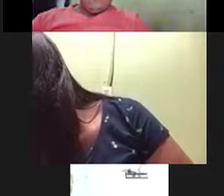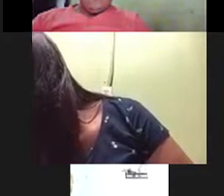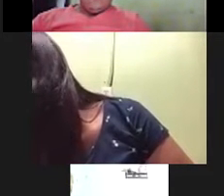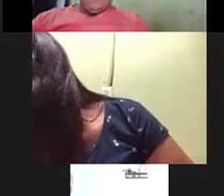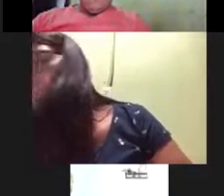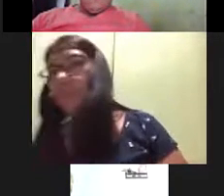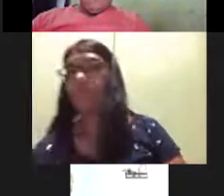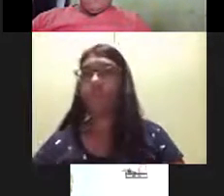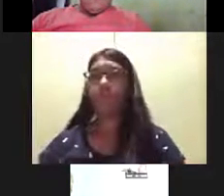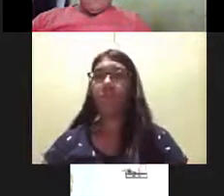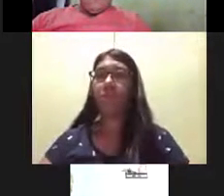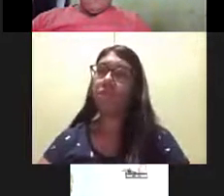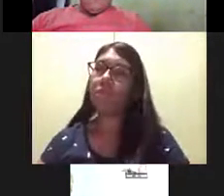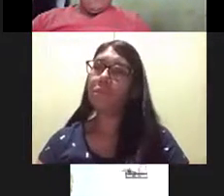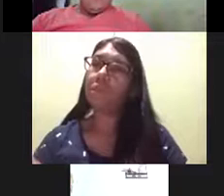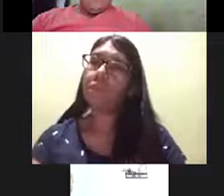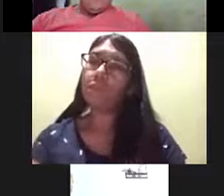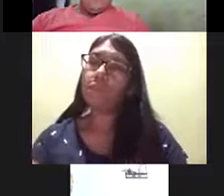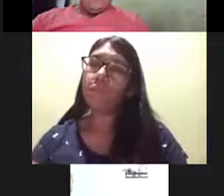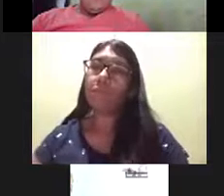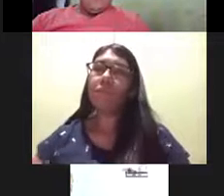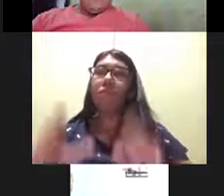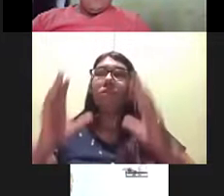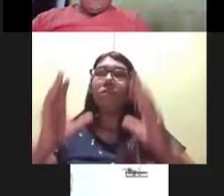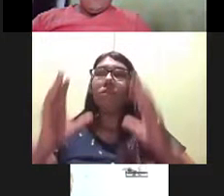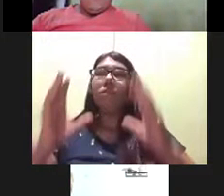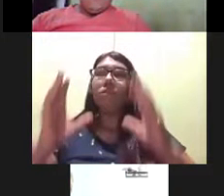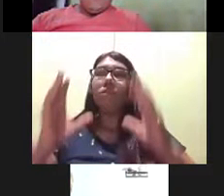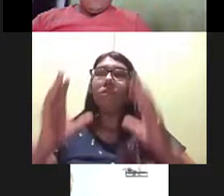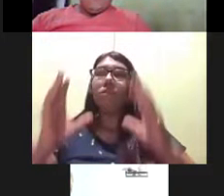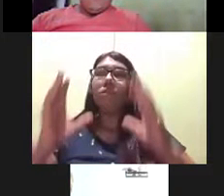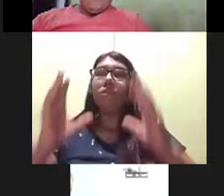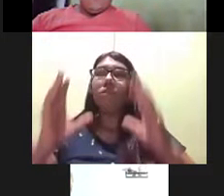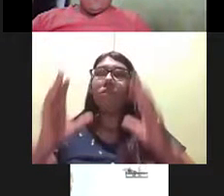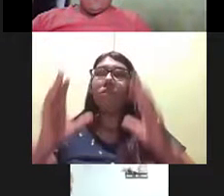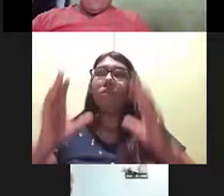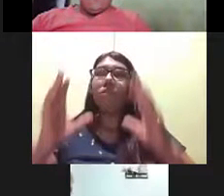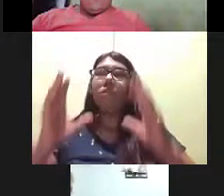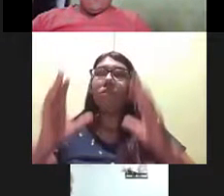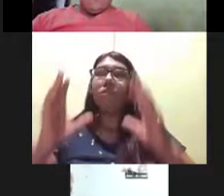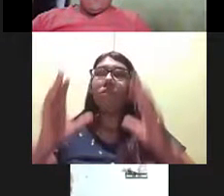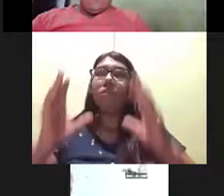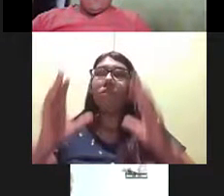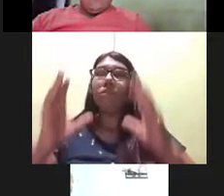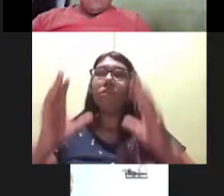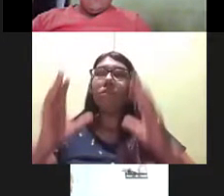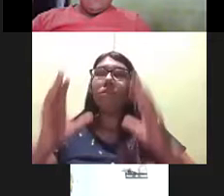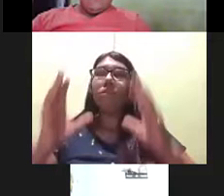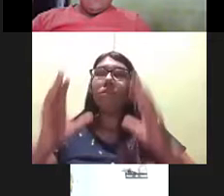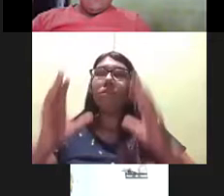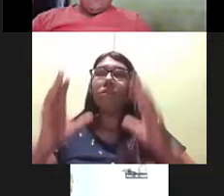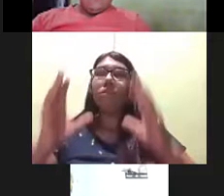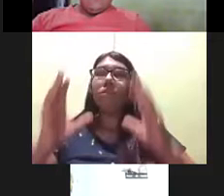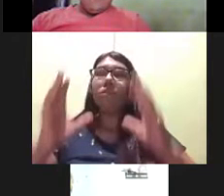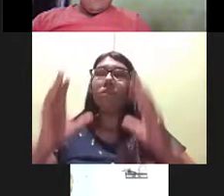J-E-S-S-I-C-A. Very good, excellent. Okay, ahora Juan Carlos va a hacer un diálogo con la